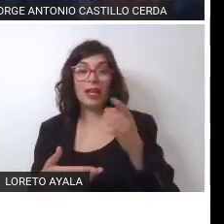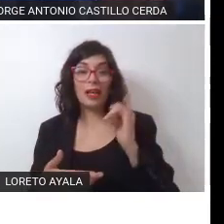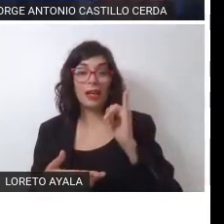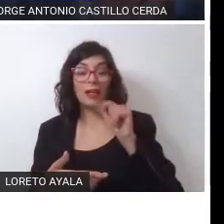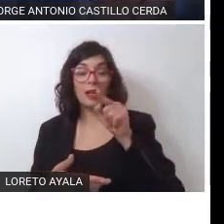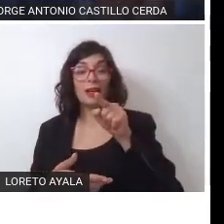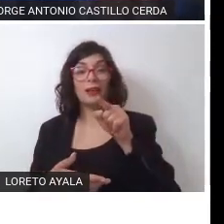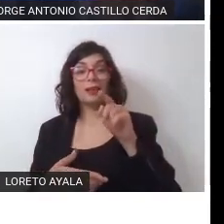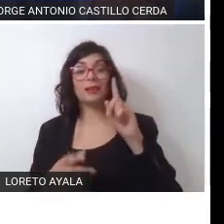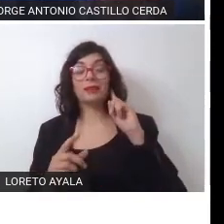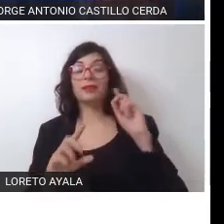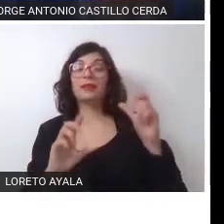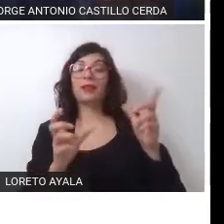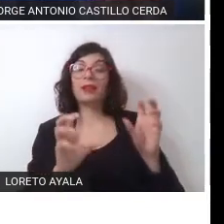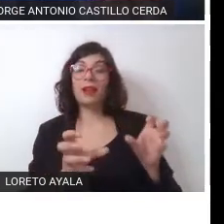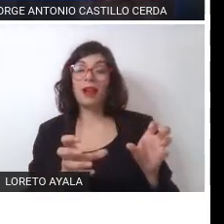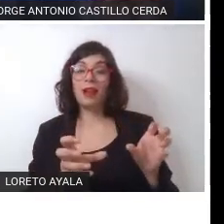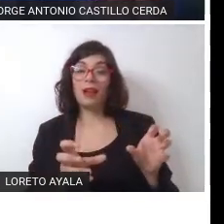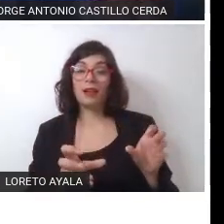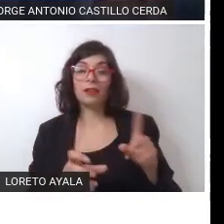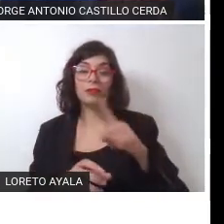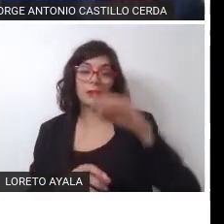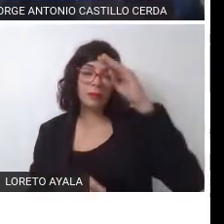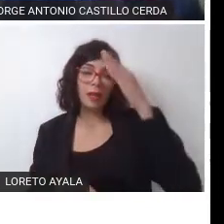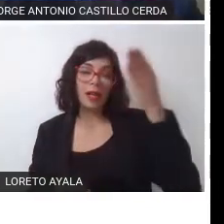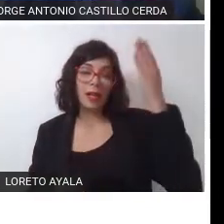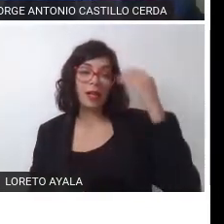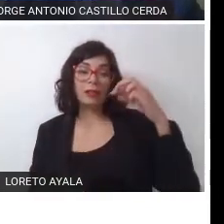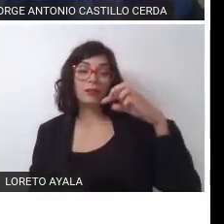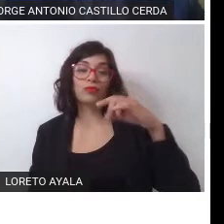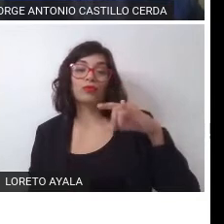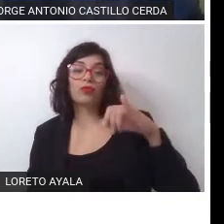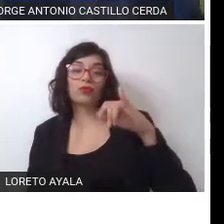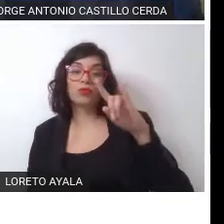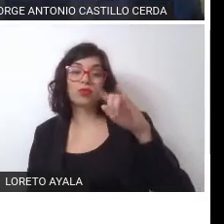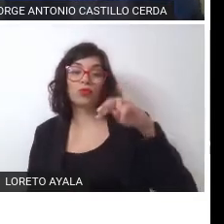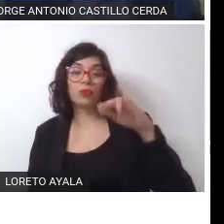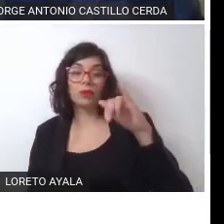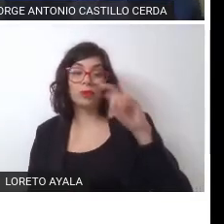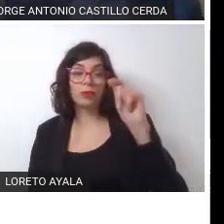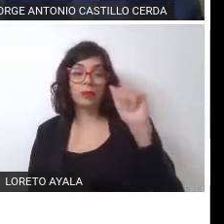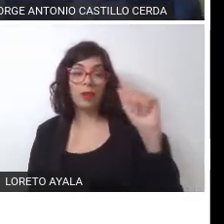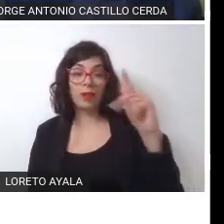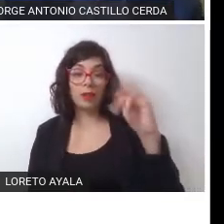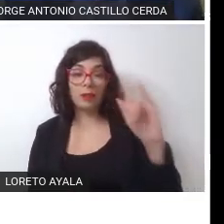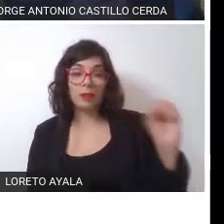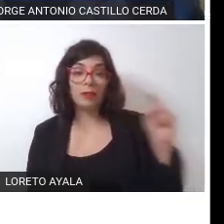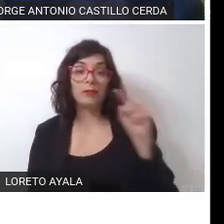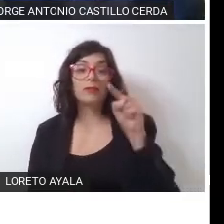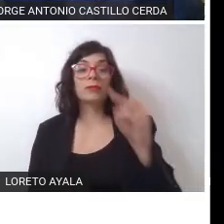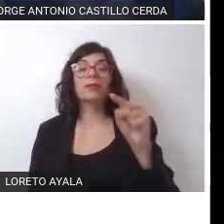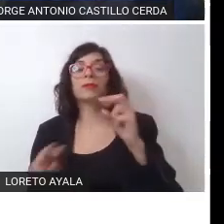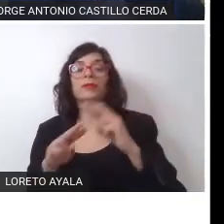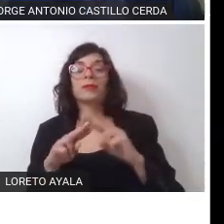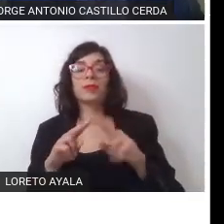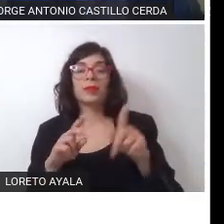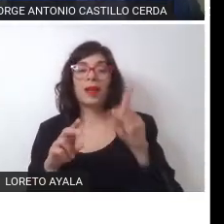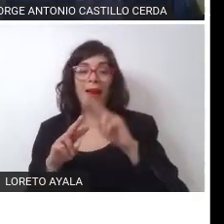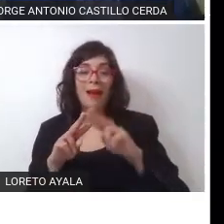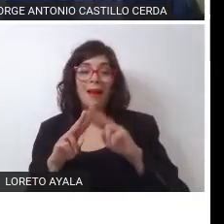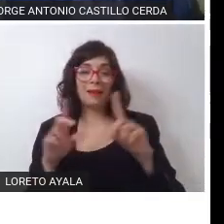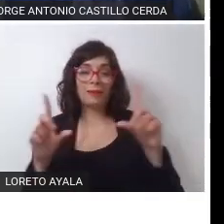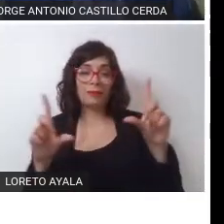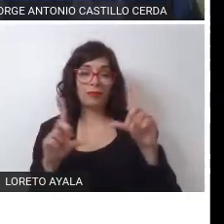experiencia de Punitaqui, de una de las comunas de la provincia, donde tienen cápsulas radiales